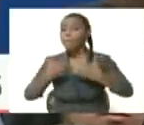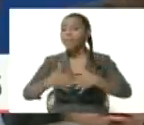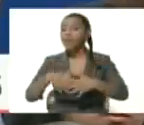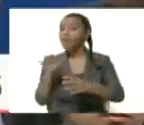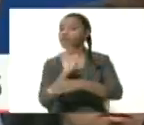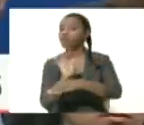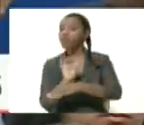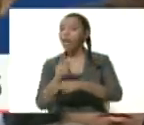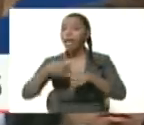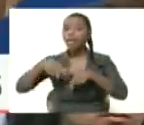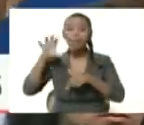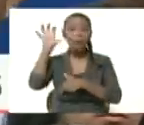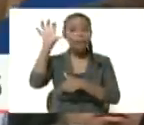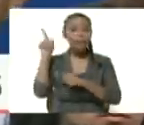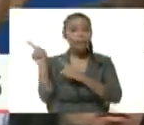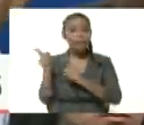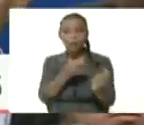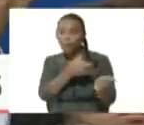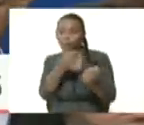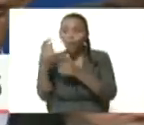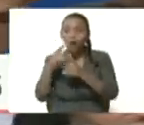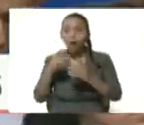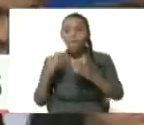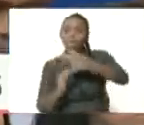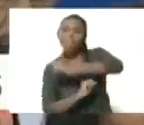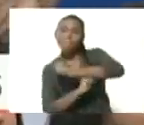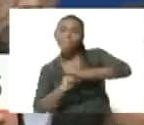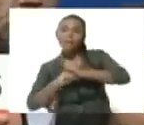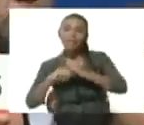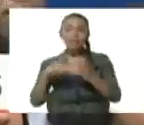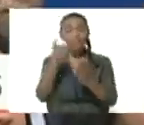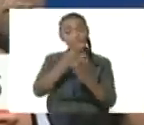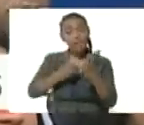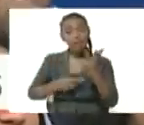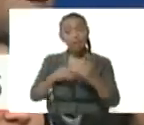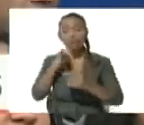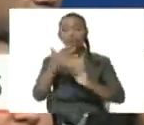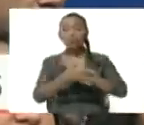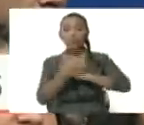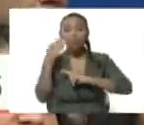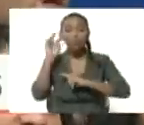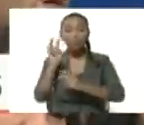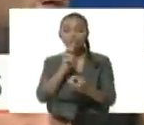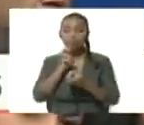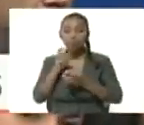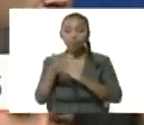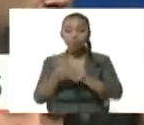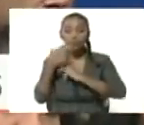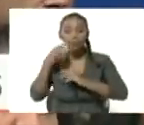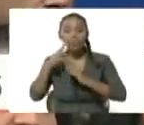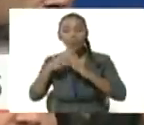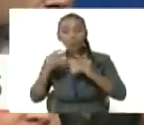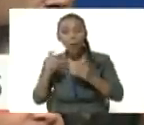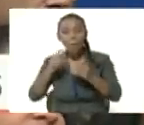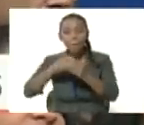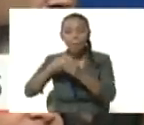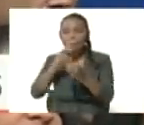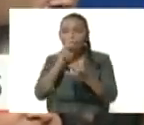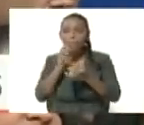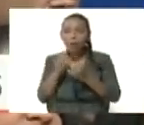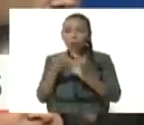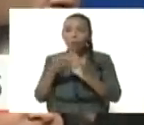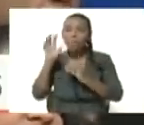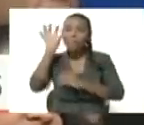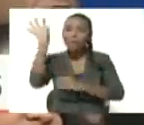este país y poder llevar esa base de datos municipalizada. También con la SUDEBAN, instruir simplemente a toda la banca del país que se le exija a